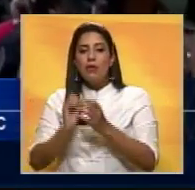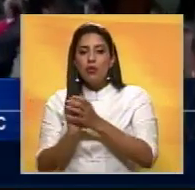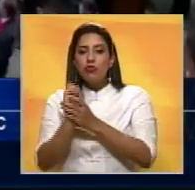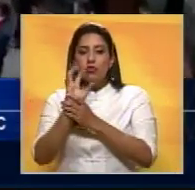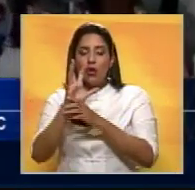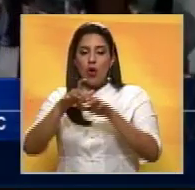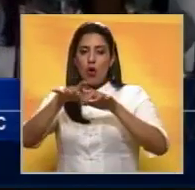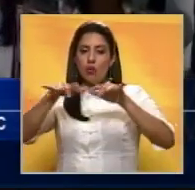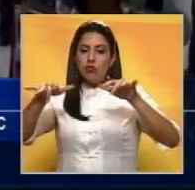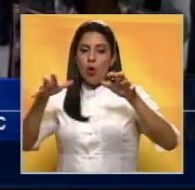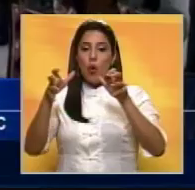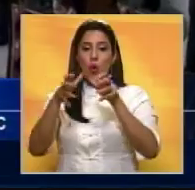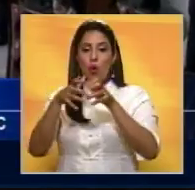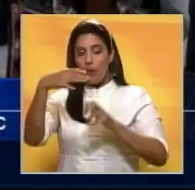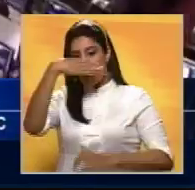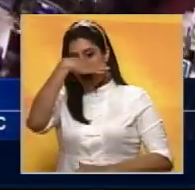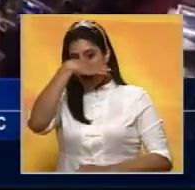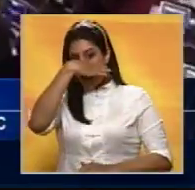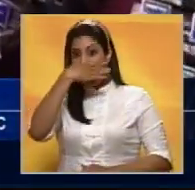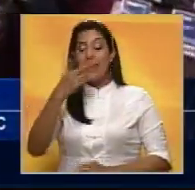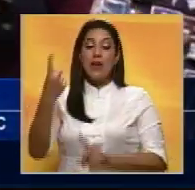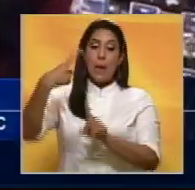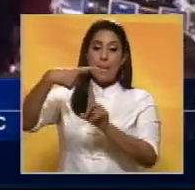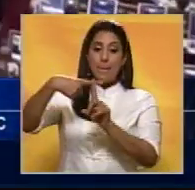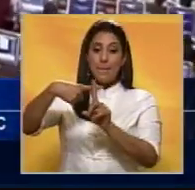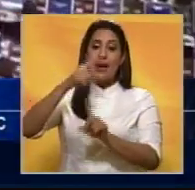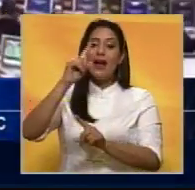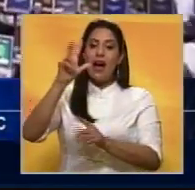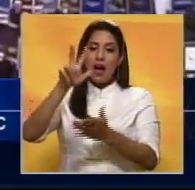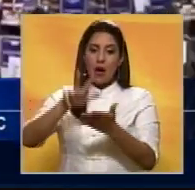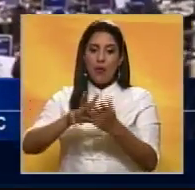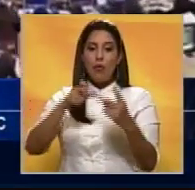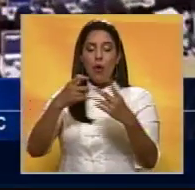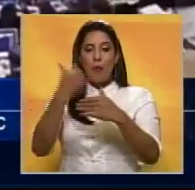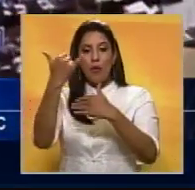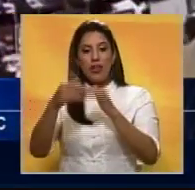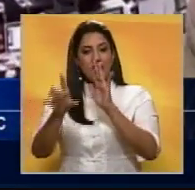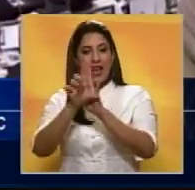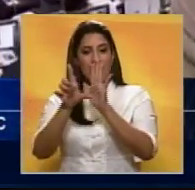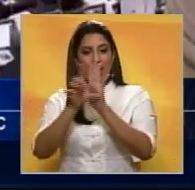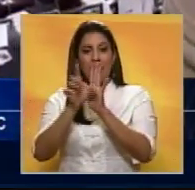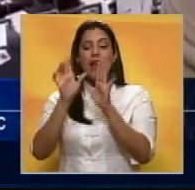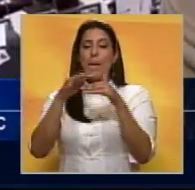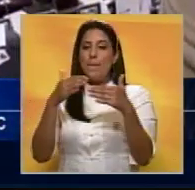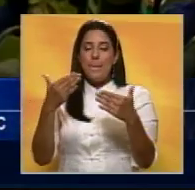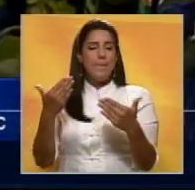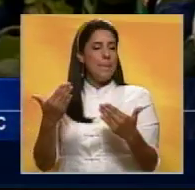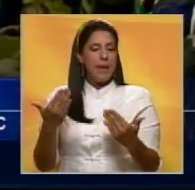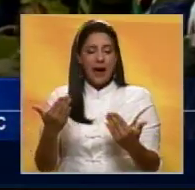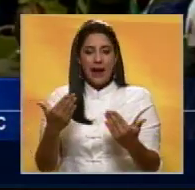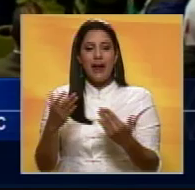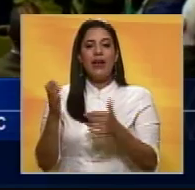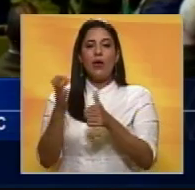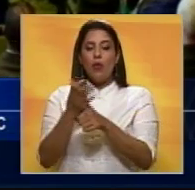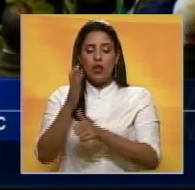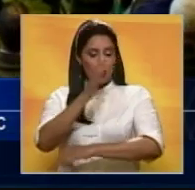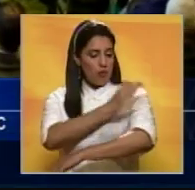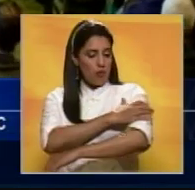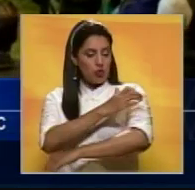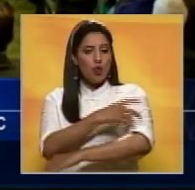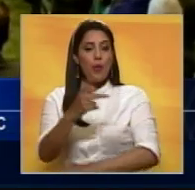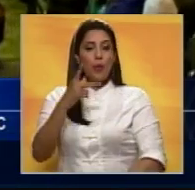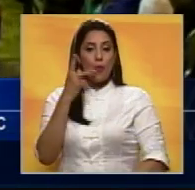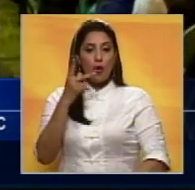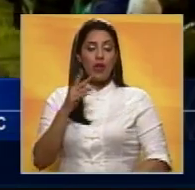la desmovilización del grupo guerrillero. Además, fue aprobado un proyecto de ley de estatuto para la oposición